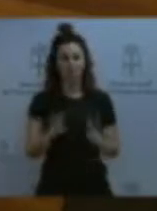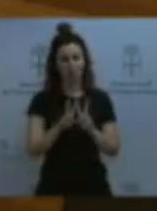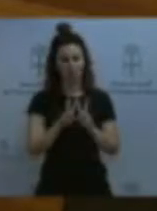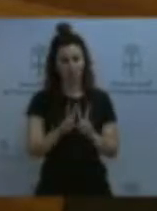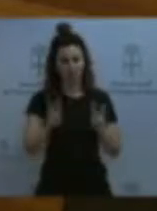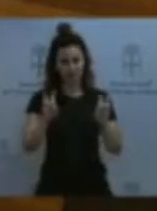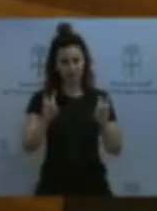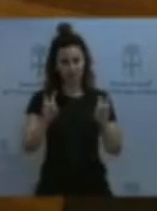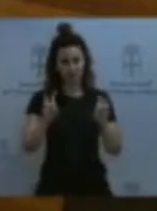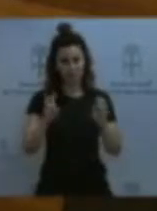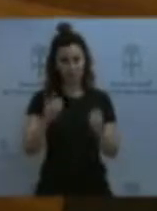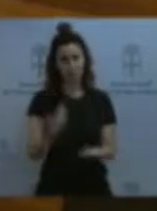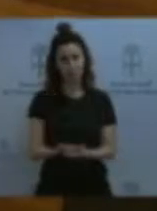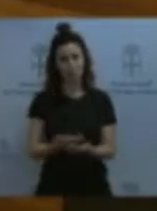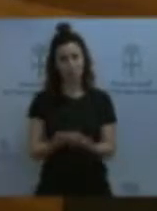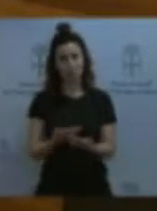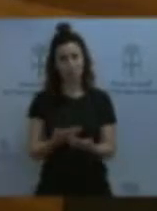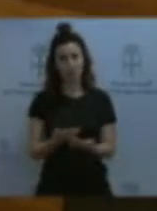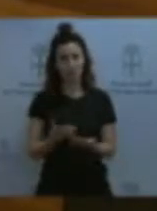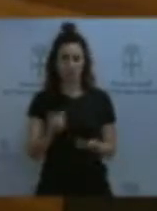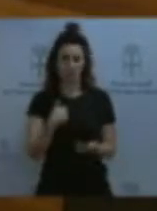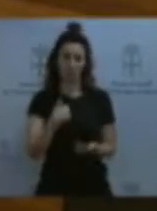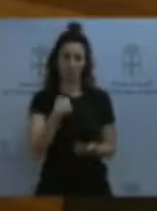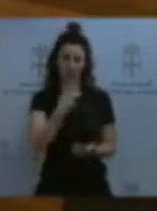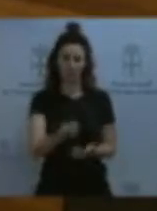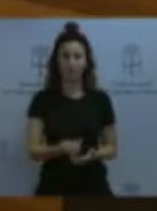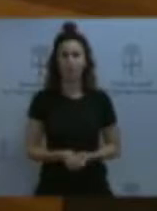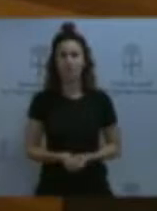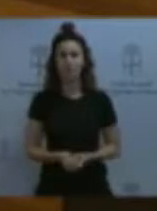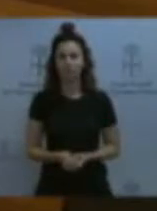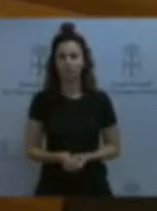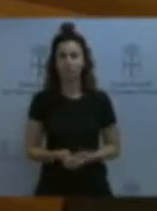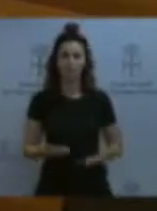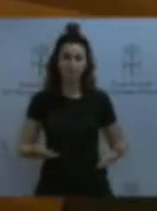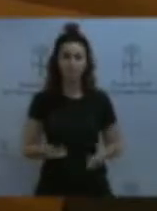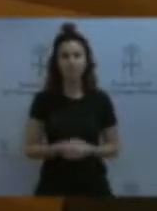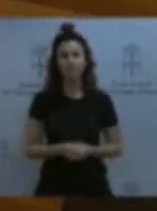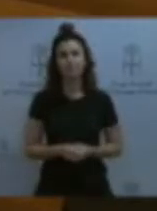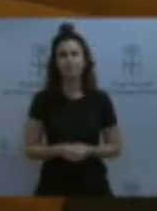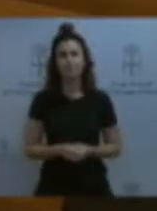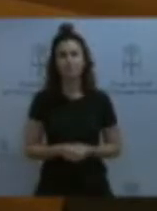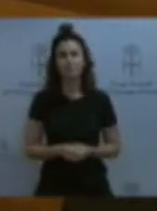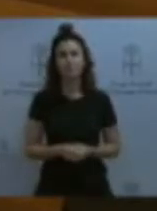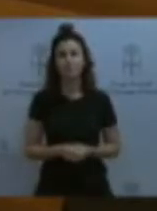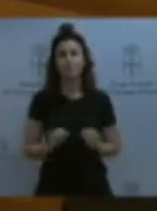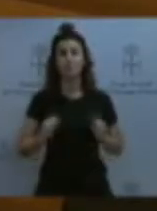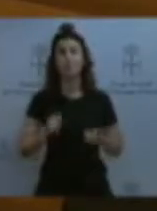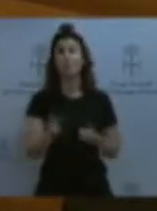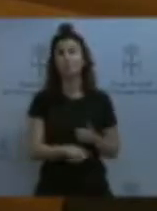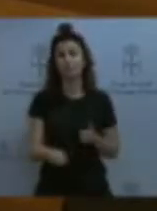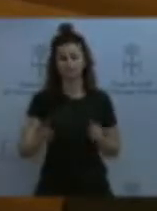encima de la mesa, si realmente que tiene todo esto en marcha. Si no responde con la misma